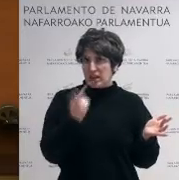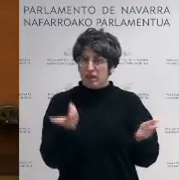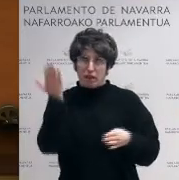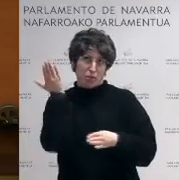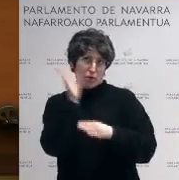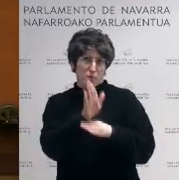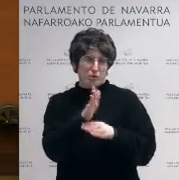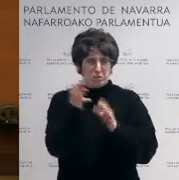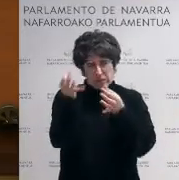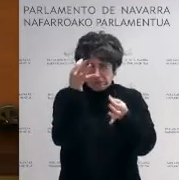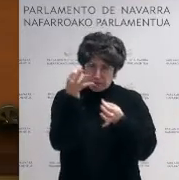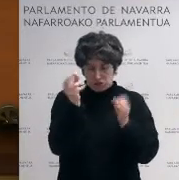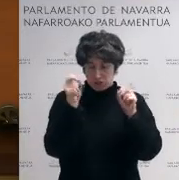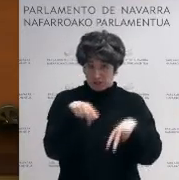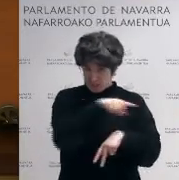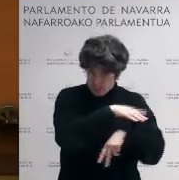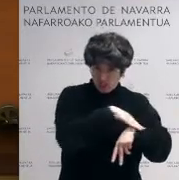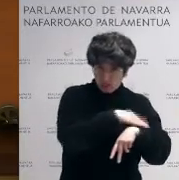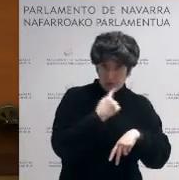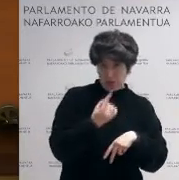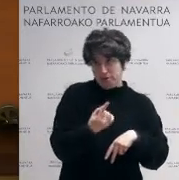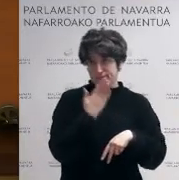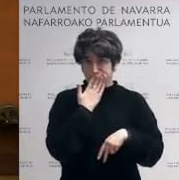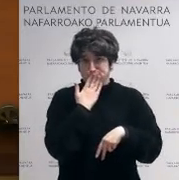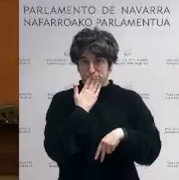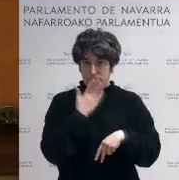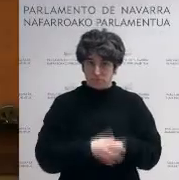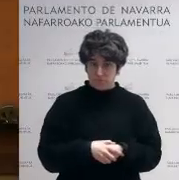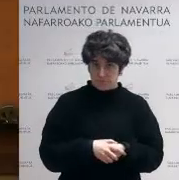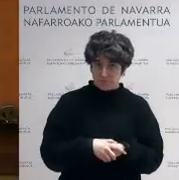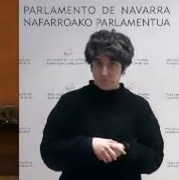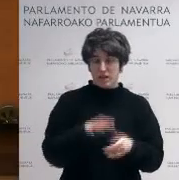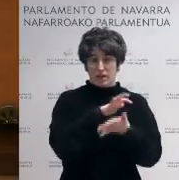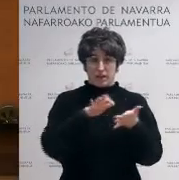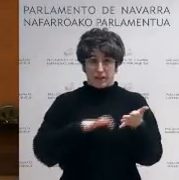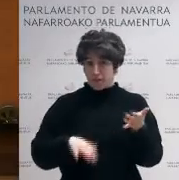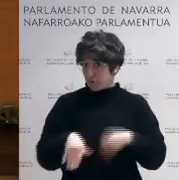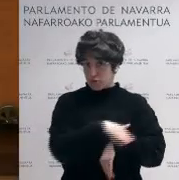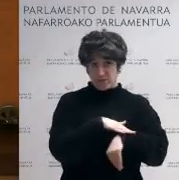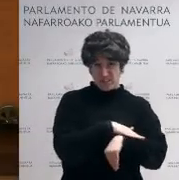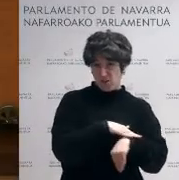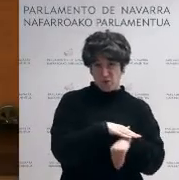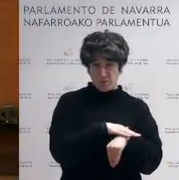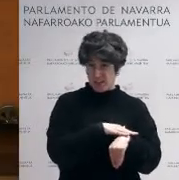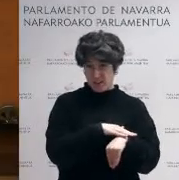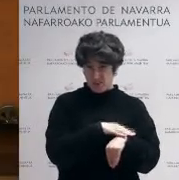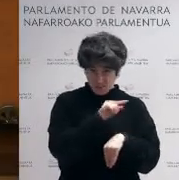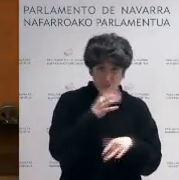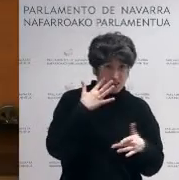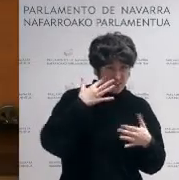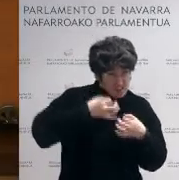de rigor, en fin, suena a chiste. ¿Los informes de disconformidad que hace el Gobierno tienen rigor o no? ¿A qué